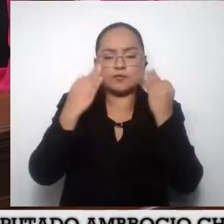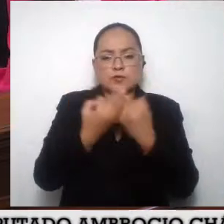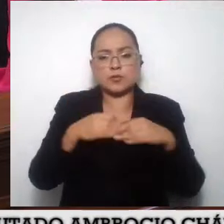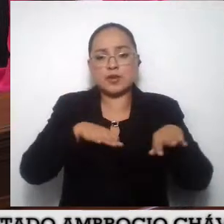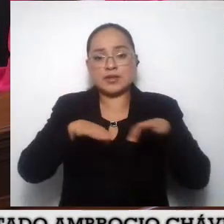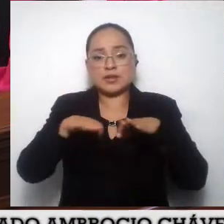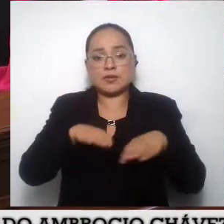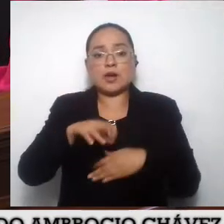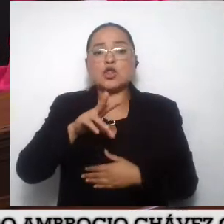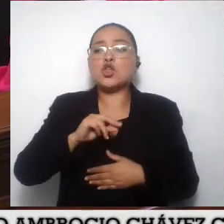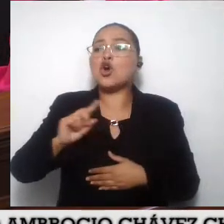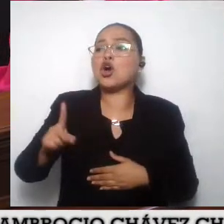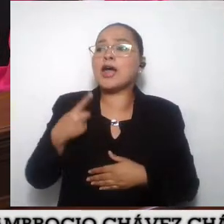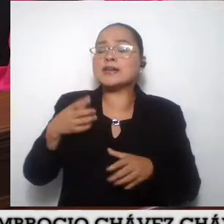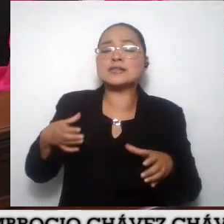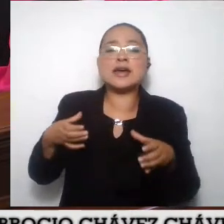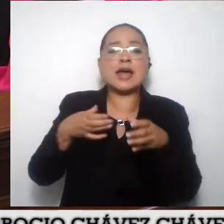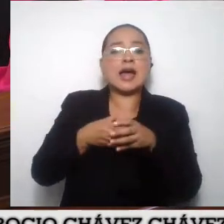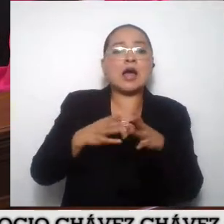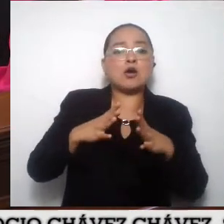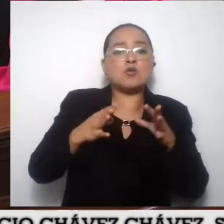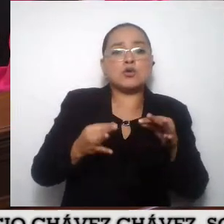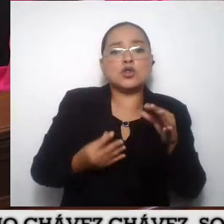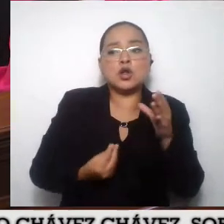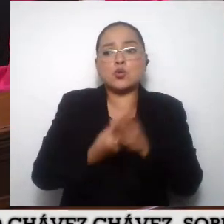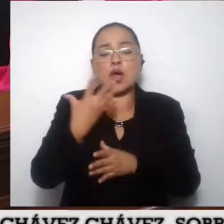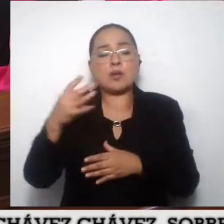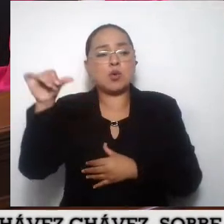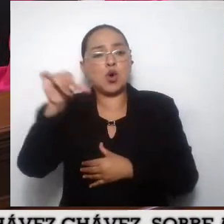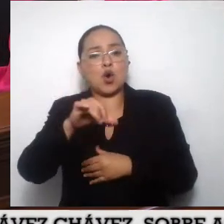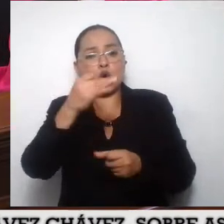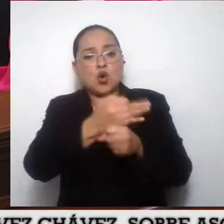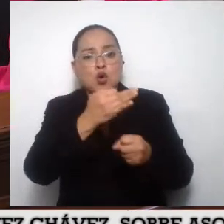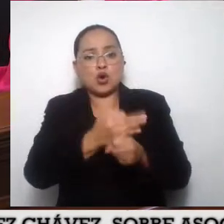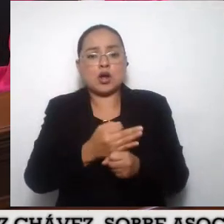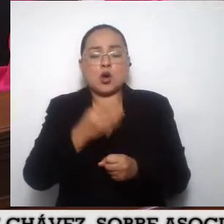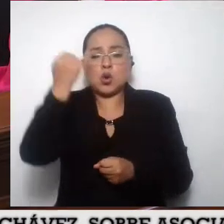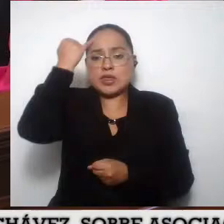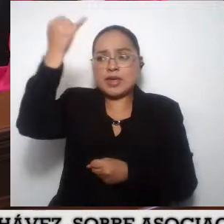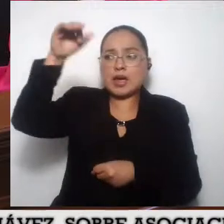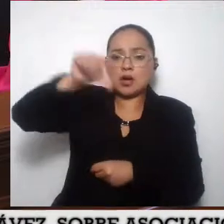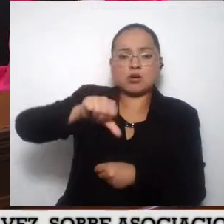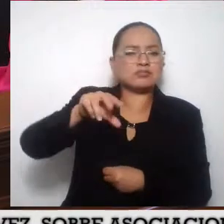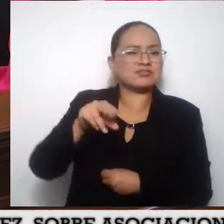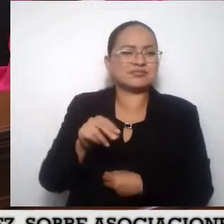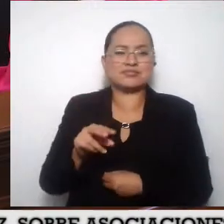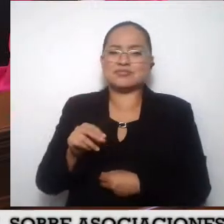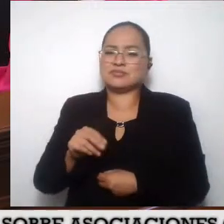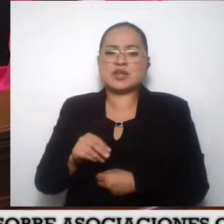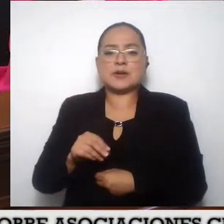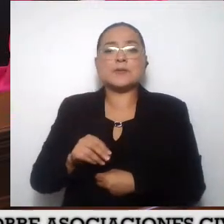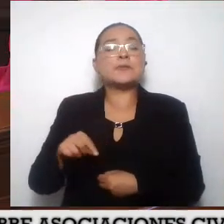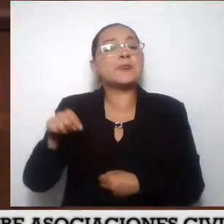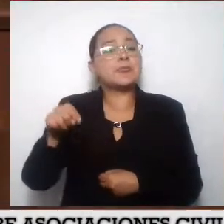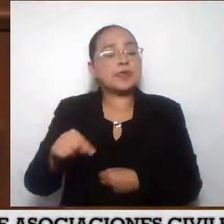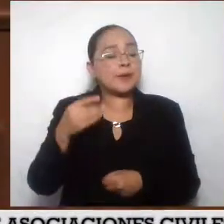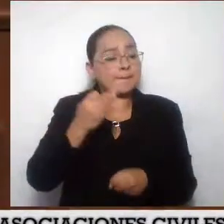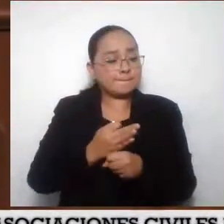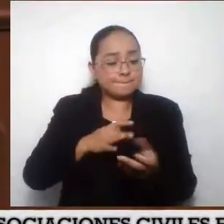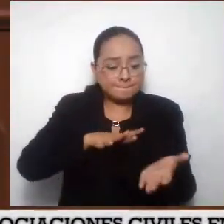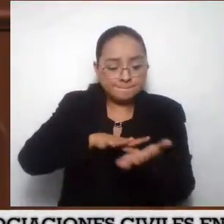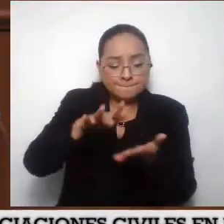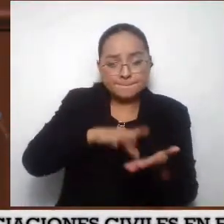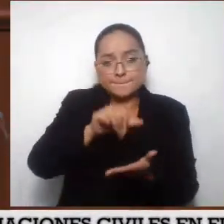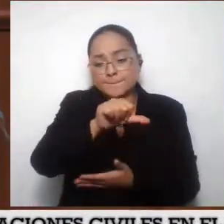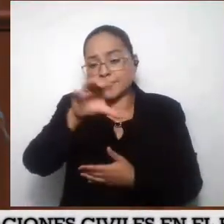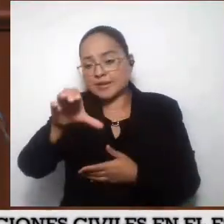crear organismos al vapor ni tampoco por ocurrencia. Se trata de apoyar a las asociaciones civiles, de apoyar a